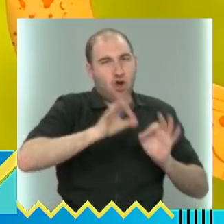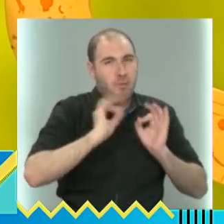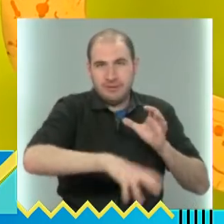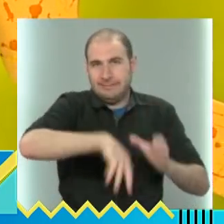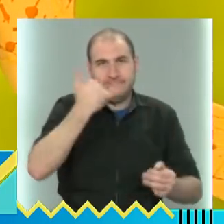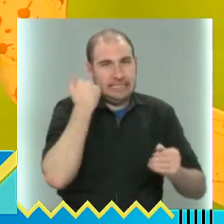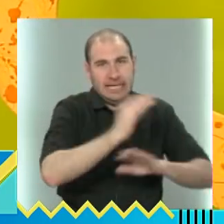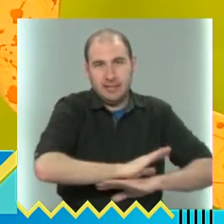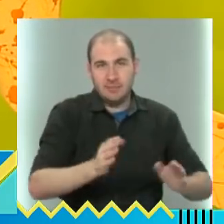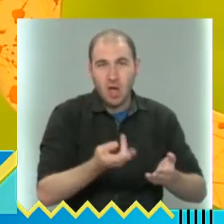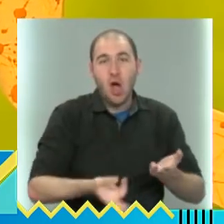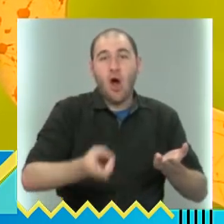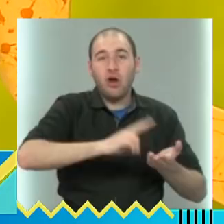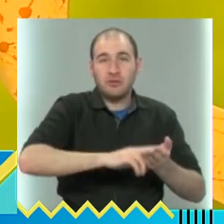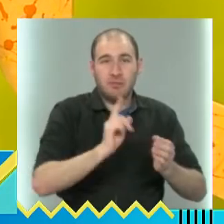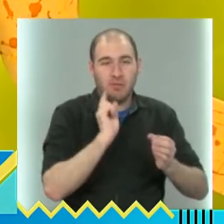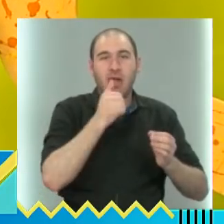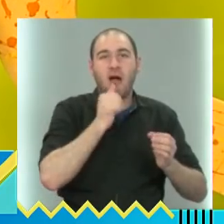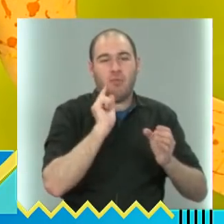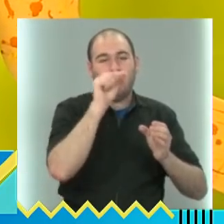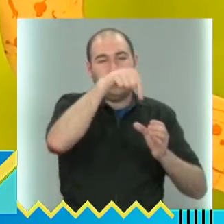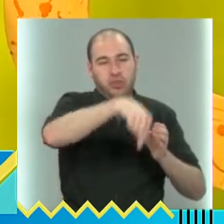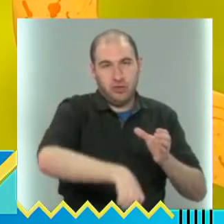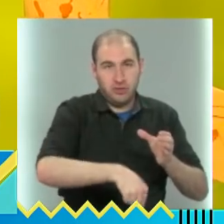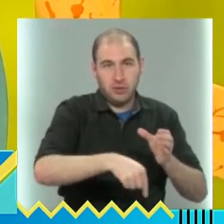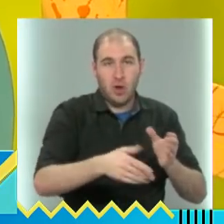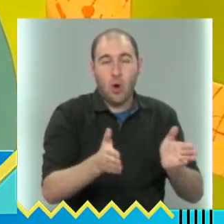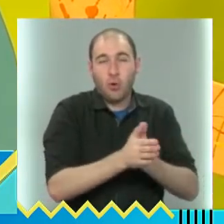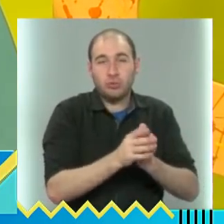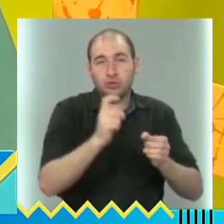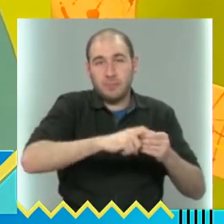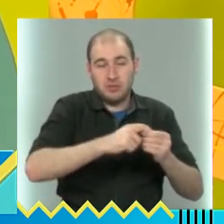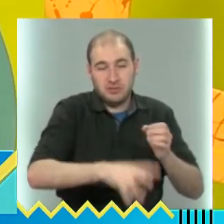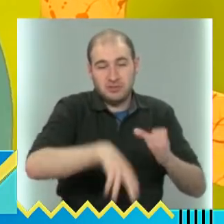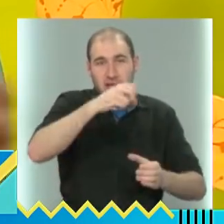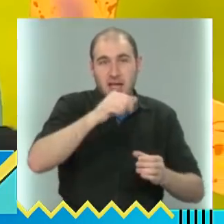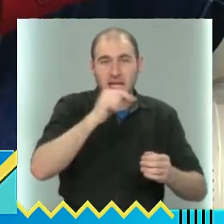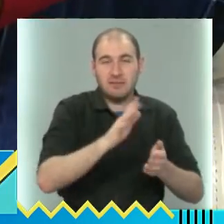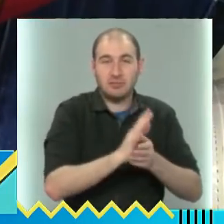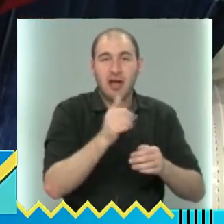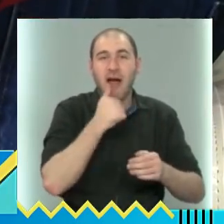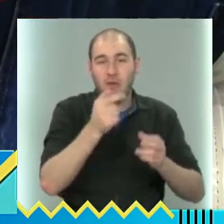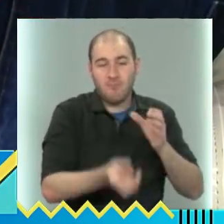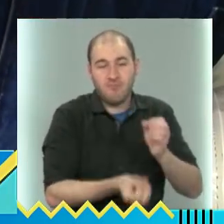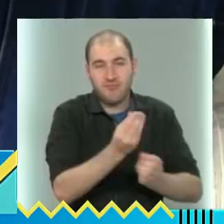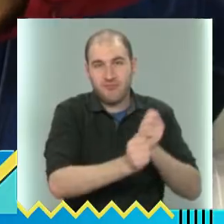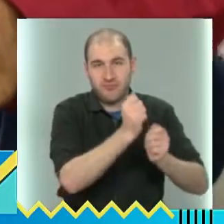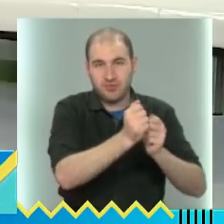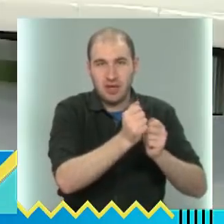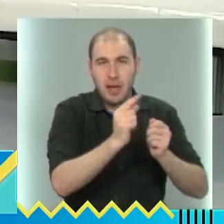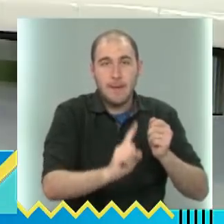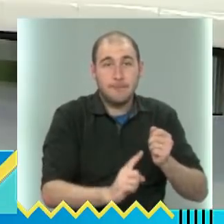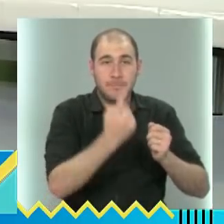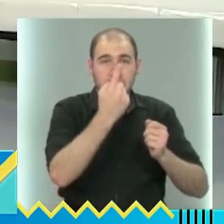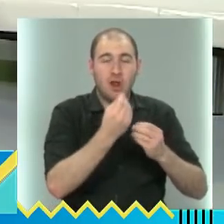extraer, y le volvés a devolverle el agua que vino con el petróleo que extrajiste. Esa es la famosa agua de formación que se